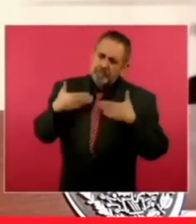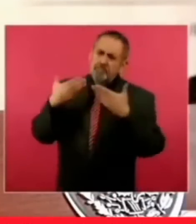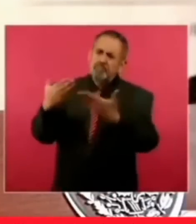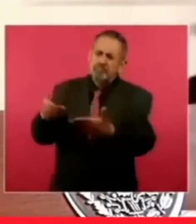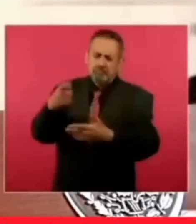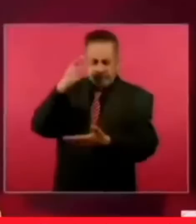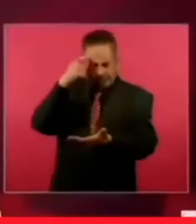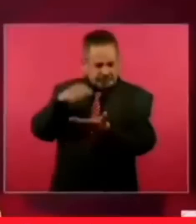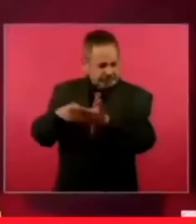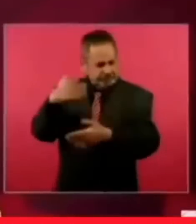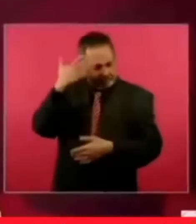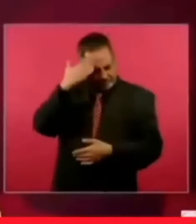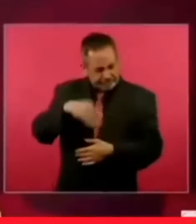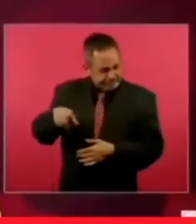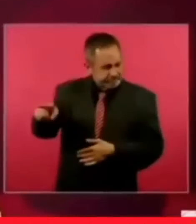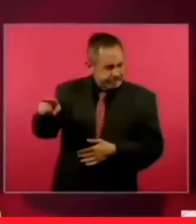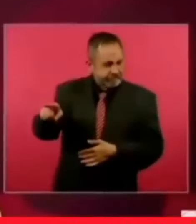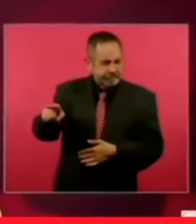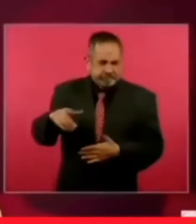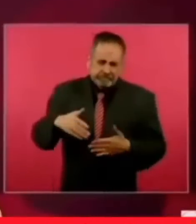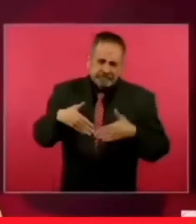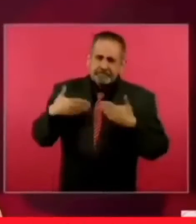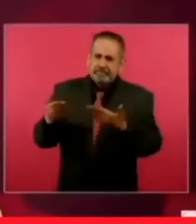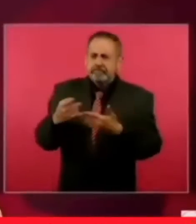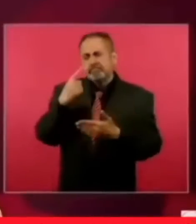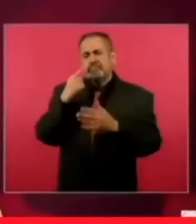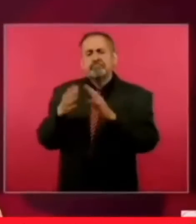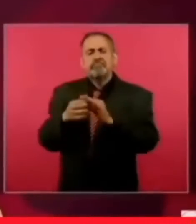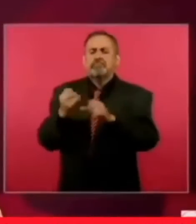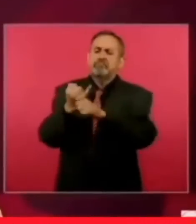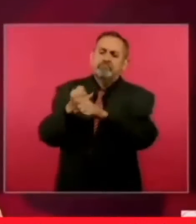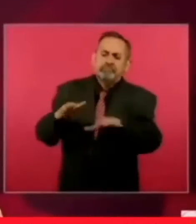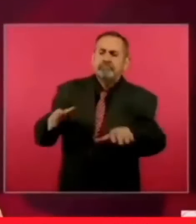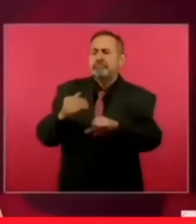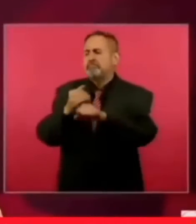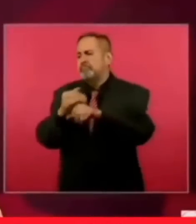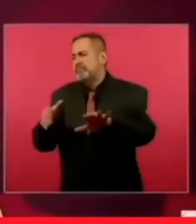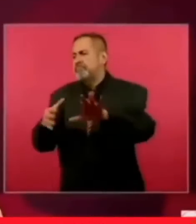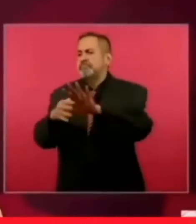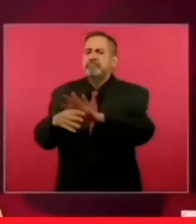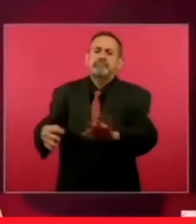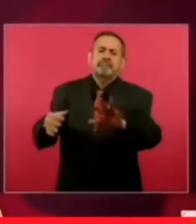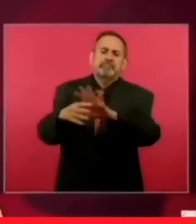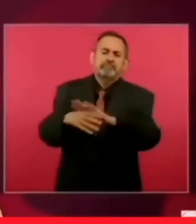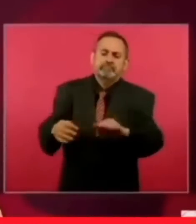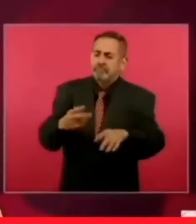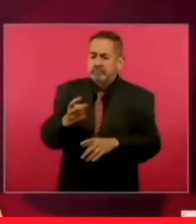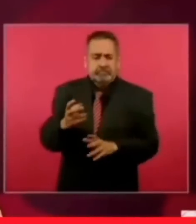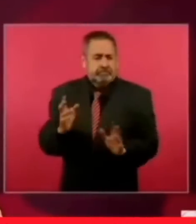y estar constantemente informando. Esto que hacemos